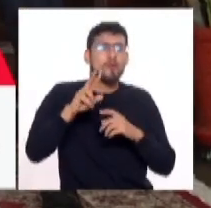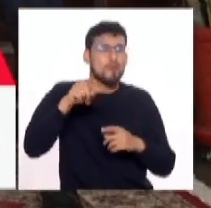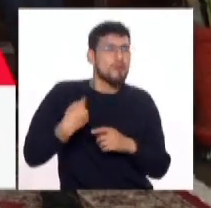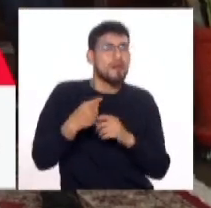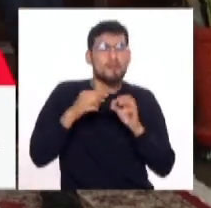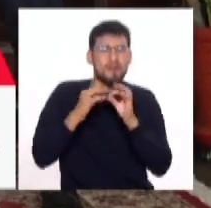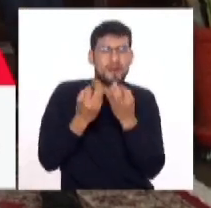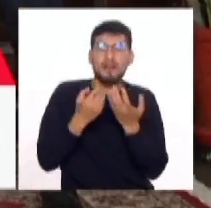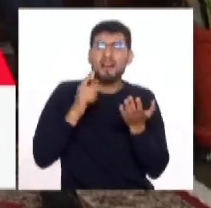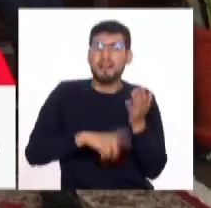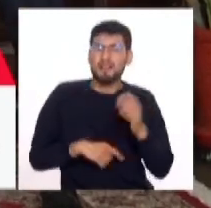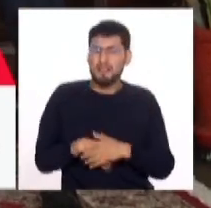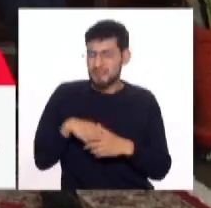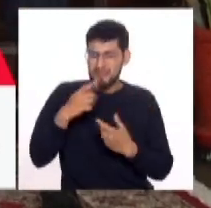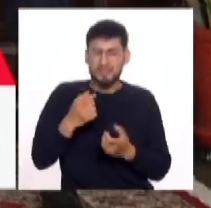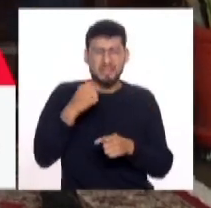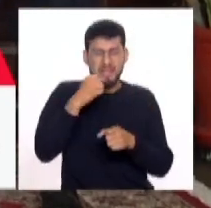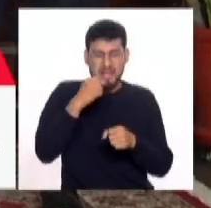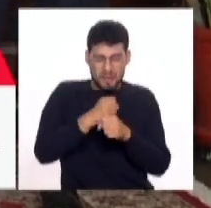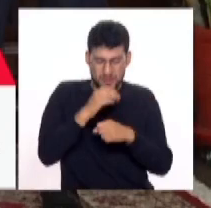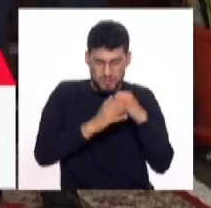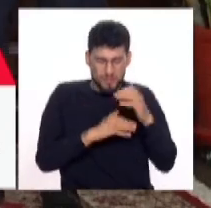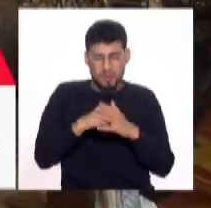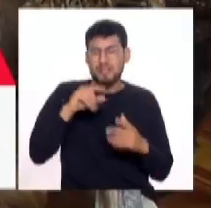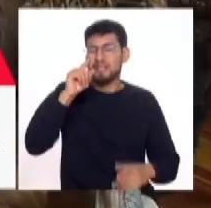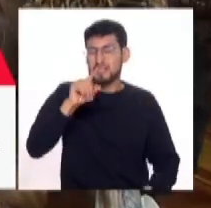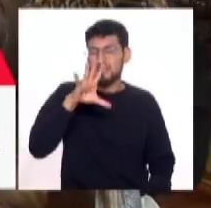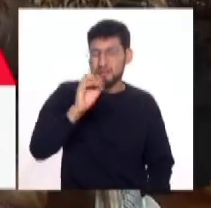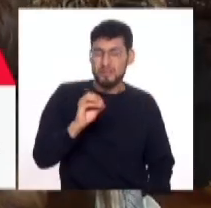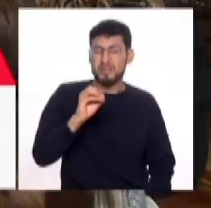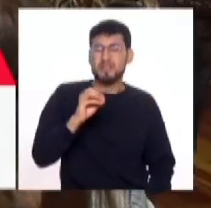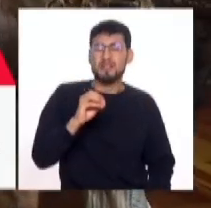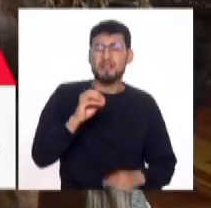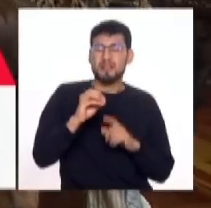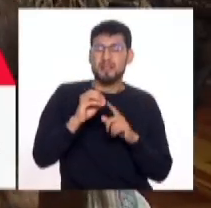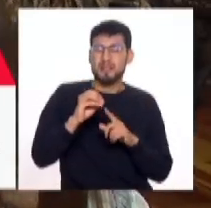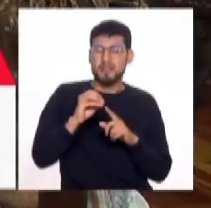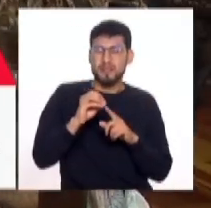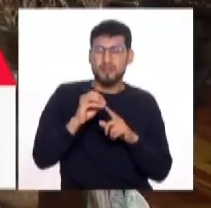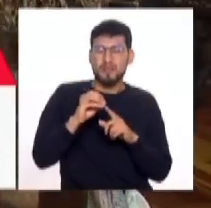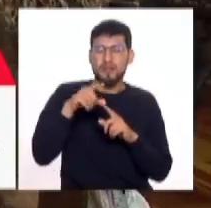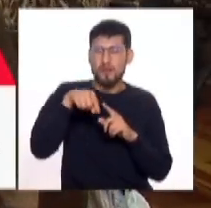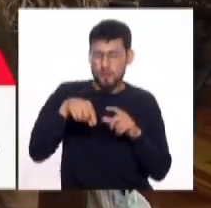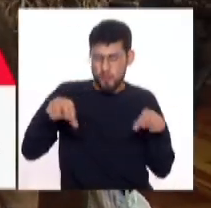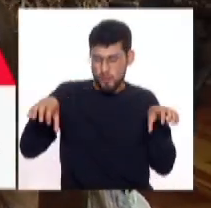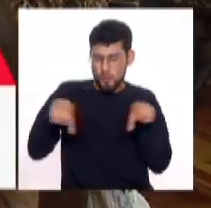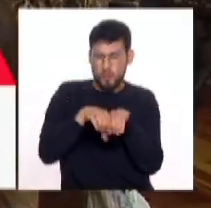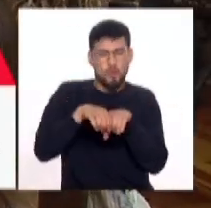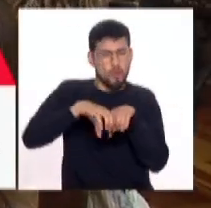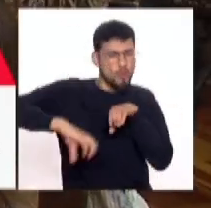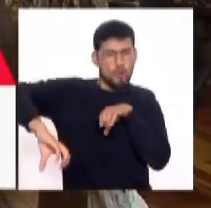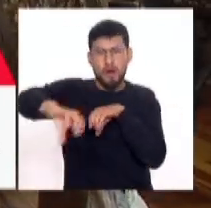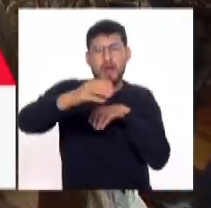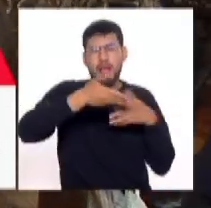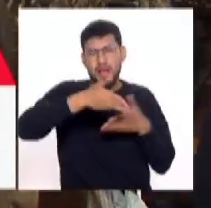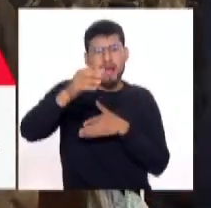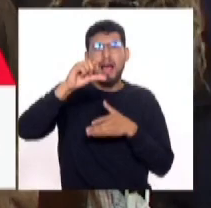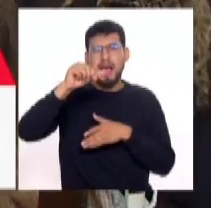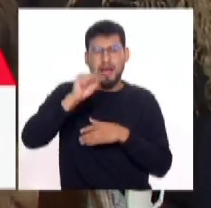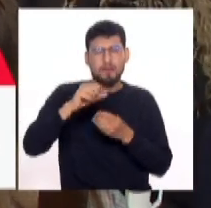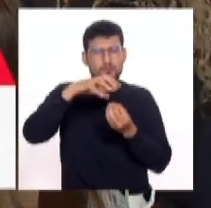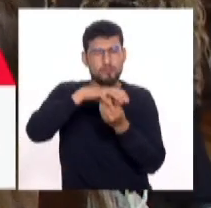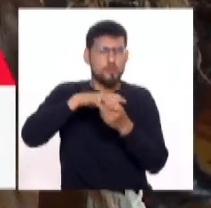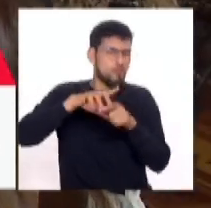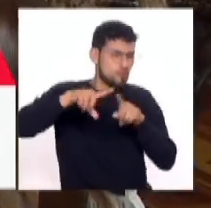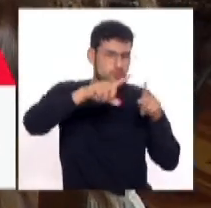a construir cerca de 150 kilómetros de tuberías para poder llevar el gas natural a los